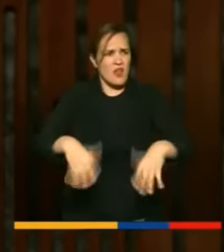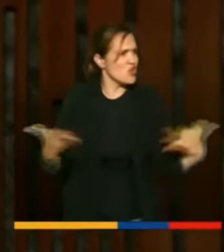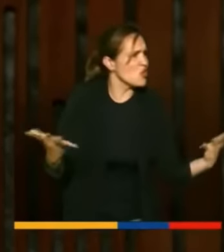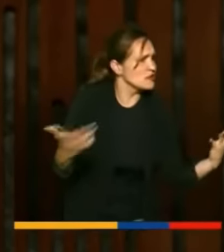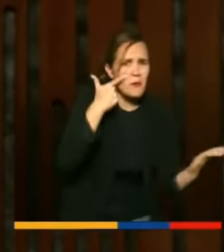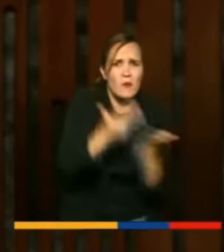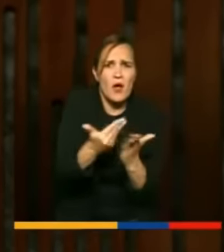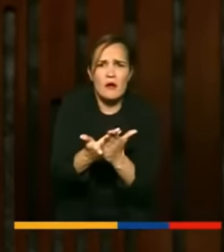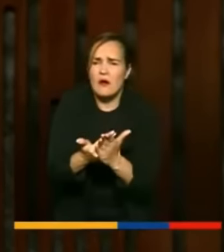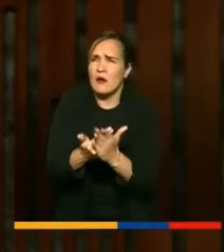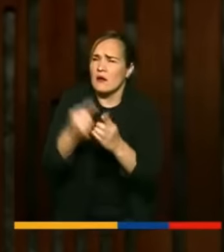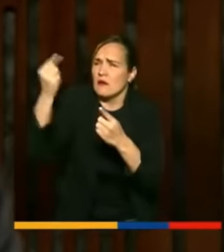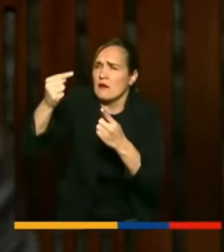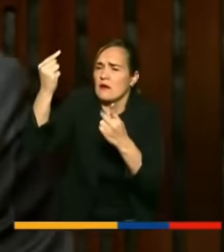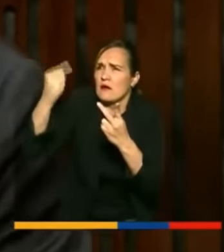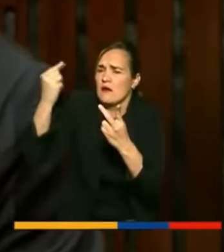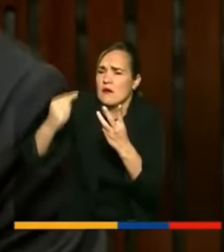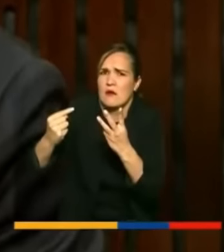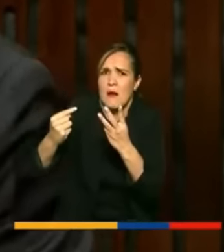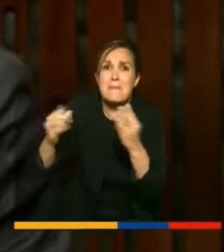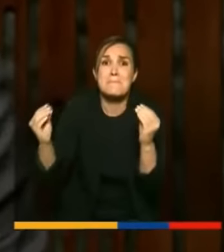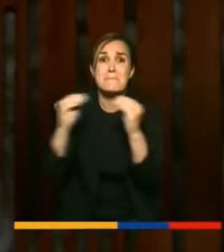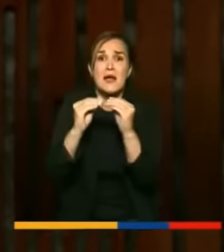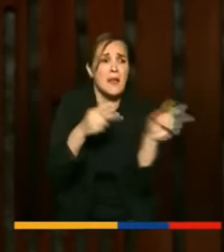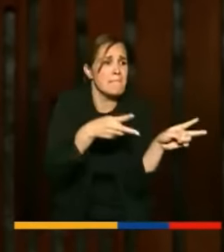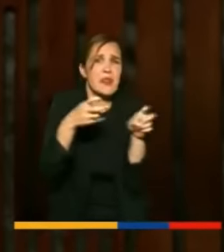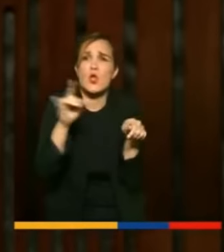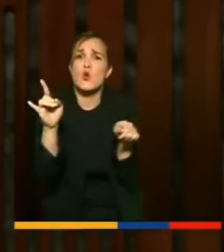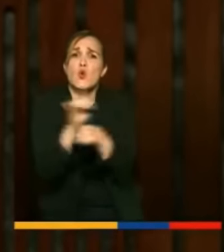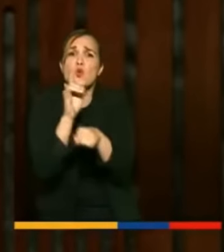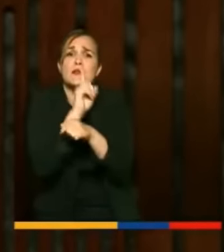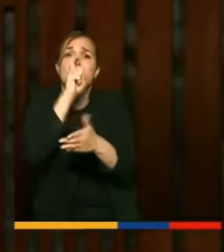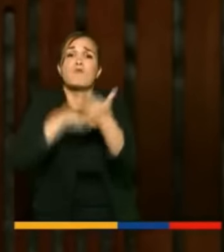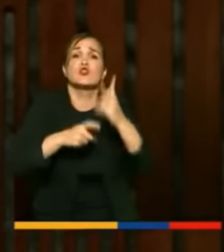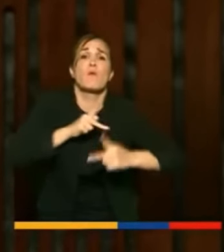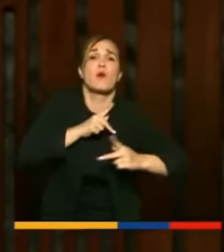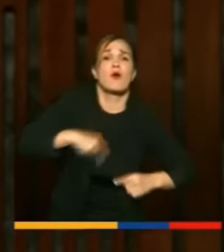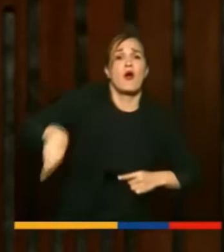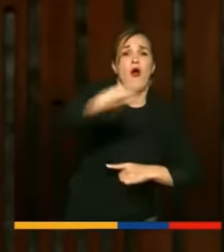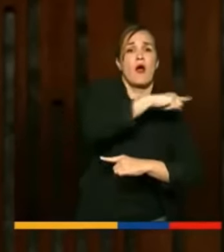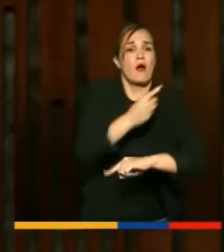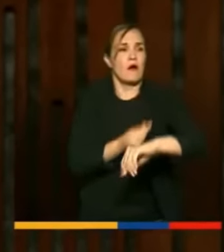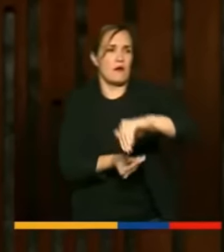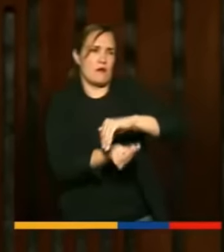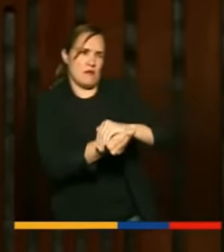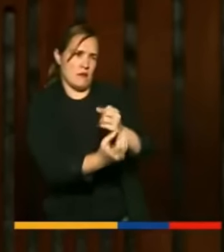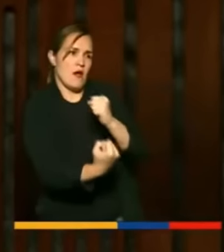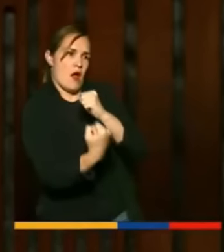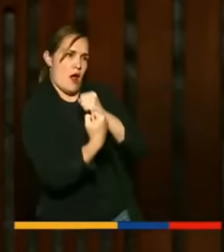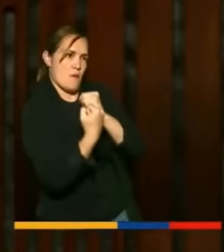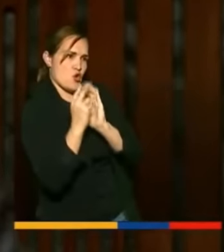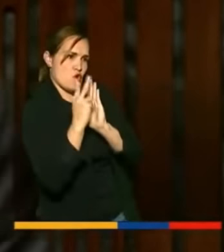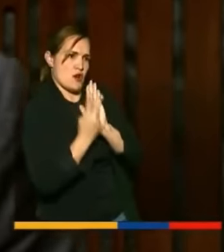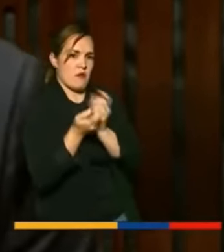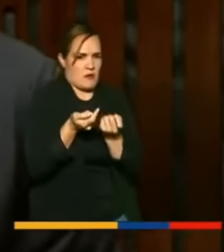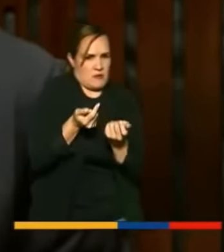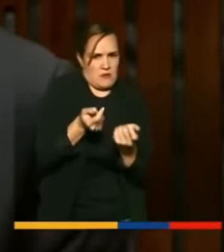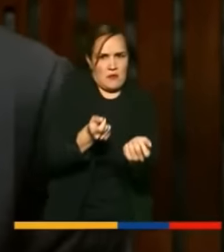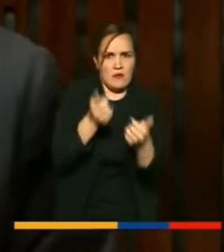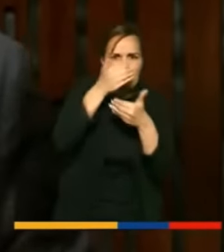colmo, usan nuestros impuestos para apoyar para comprar apoyos para la reforma y financiar guerrillas